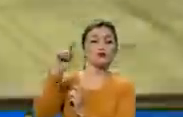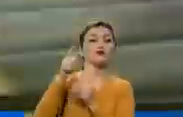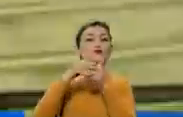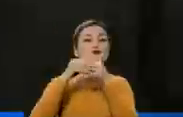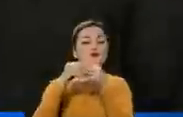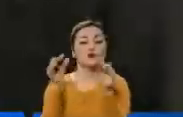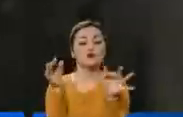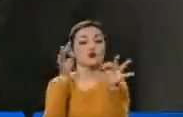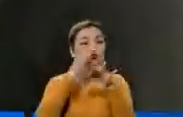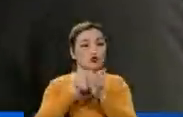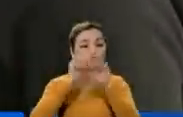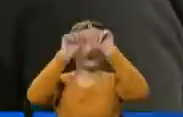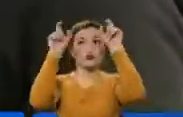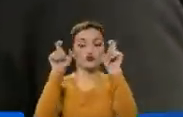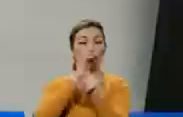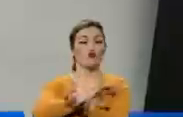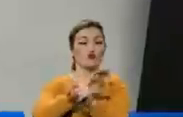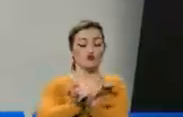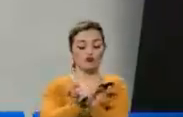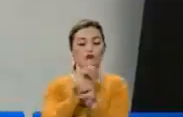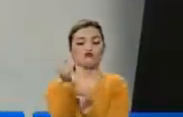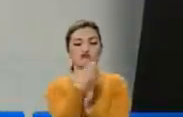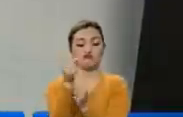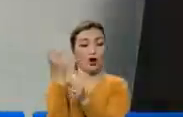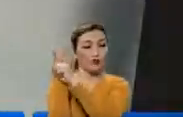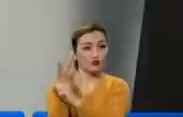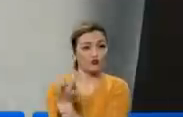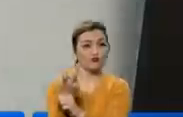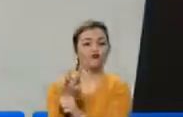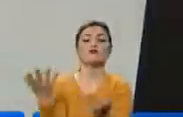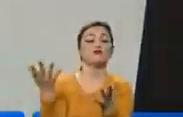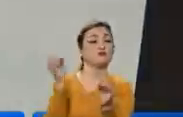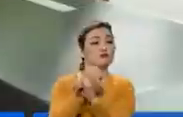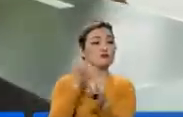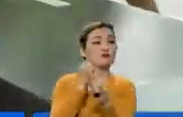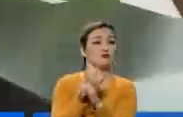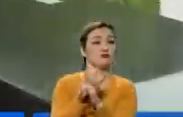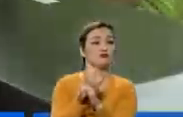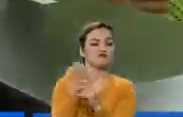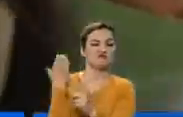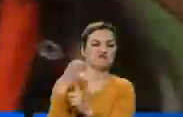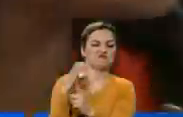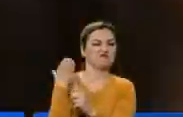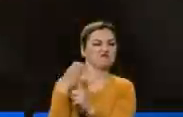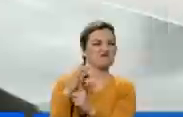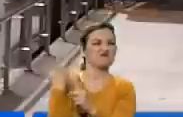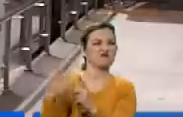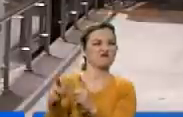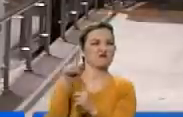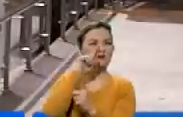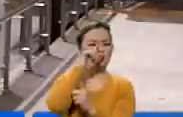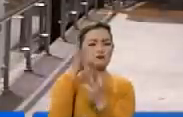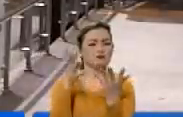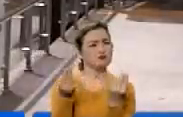dólares para el funcionamiento de la empresa metropolitana de pasajeros, una institución que ahora se ve envuelta en críticas ante la cantidad excesiva